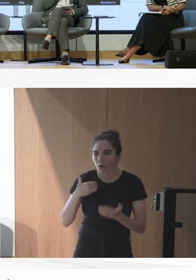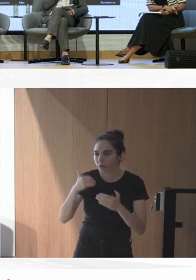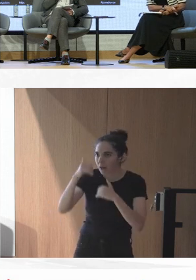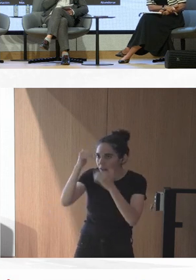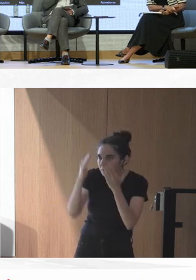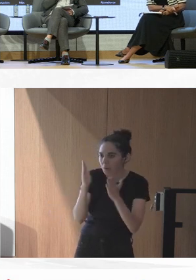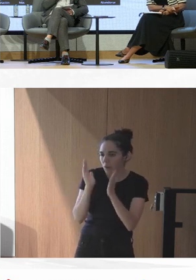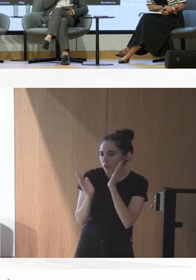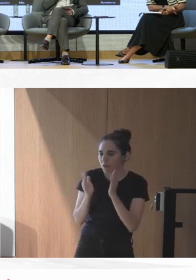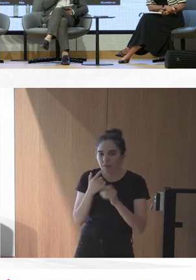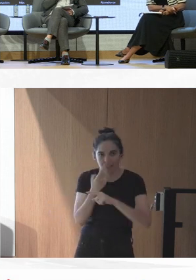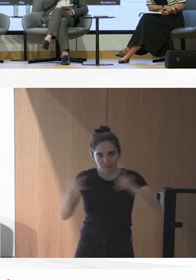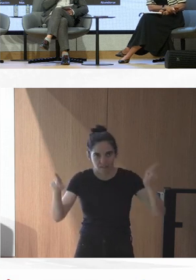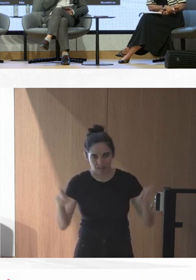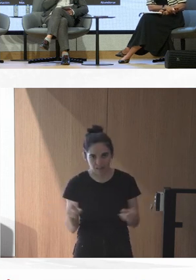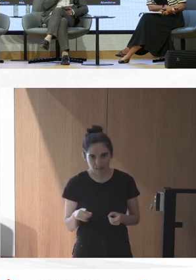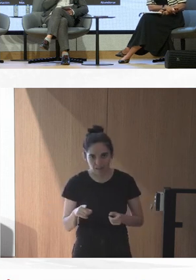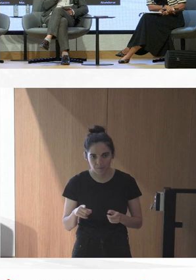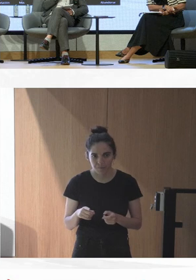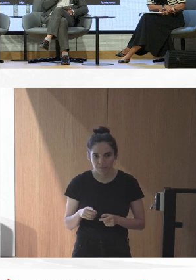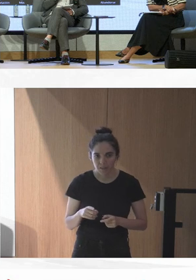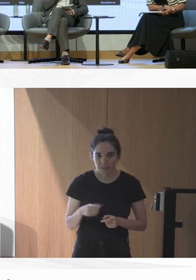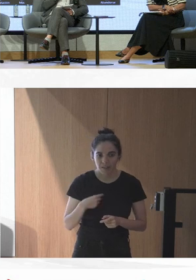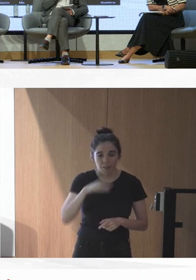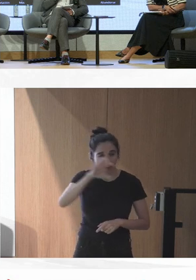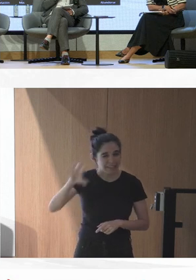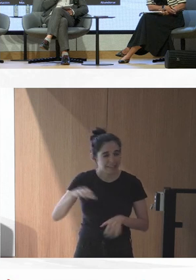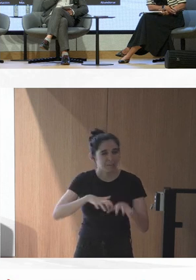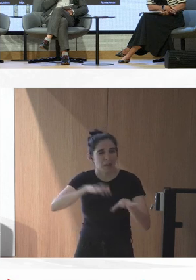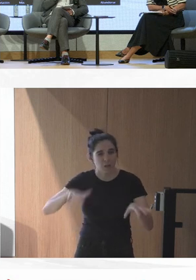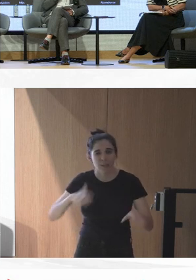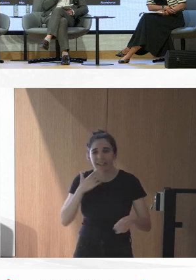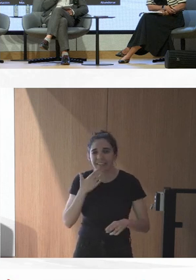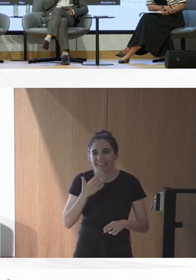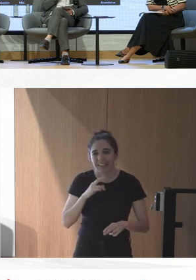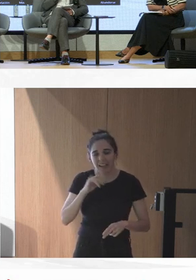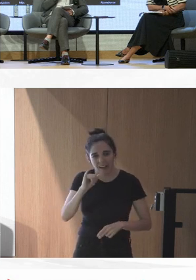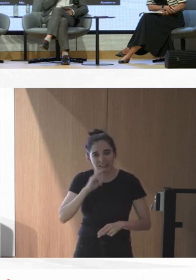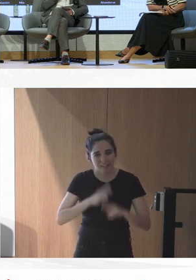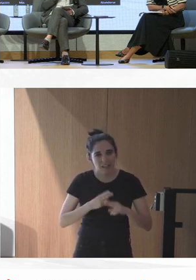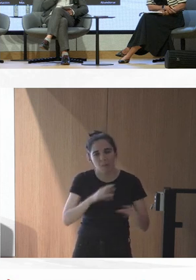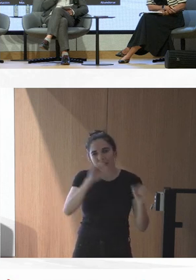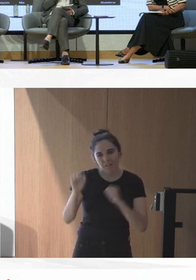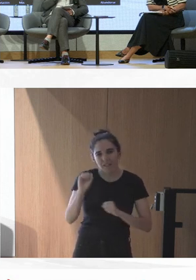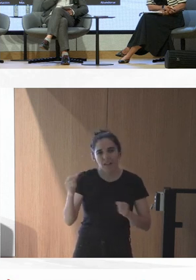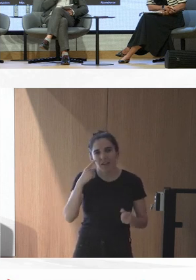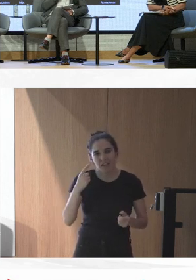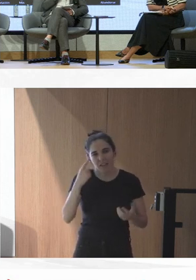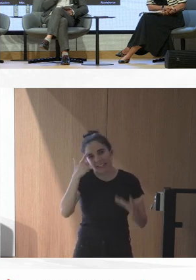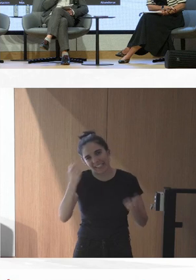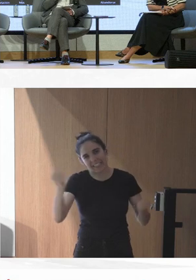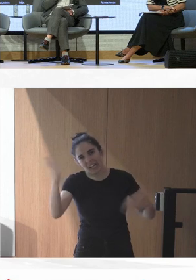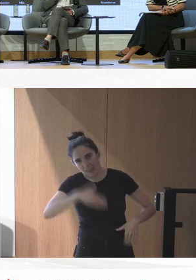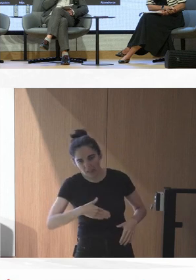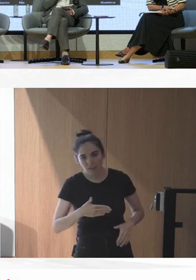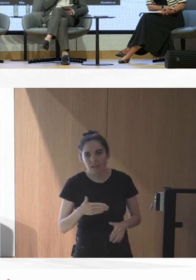determina en la mayor parte de los países donde existe la defensa de insanidad, donde se utiliza o se forma o llega a ser